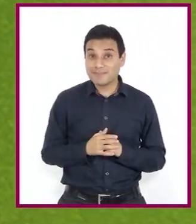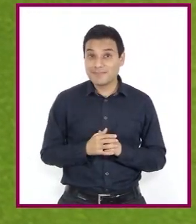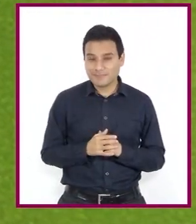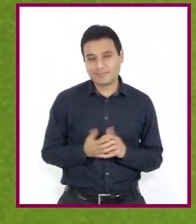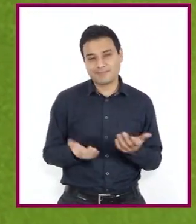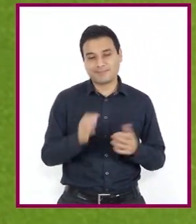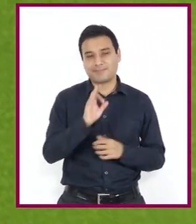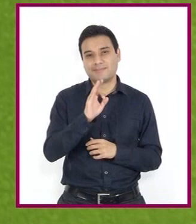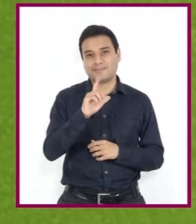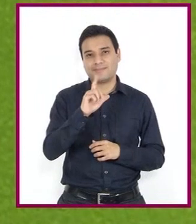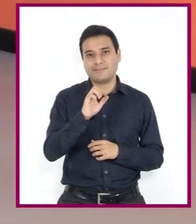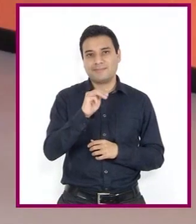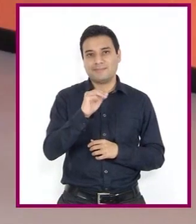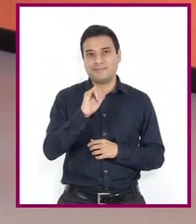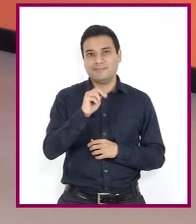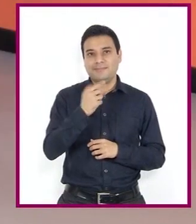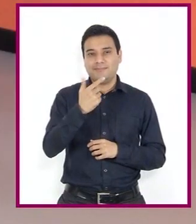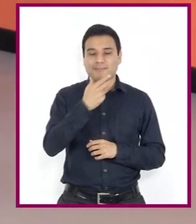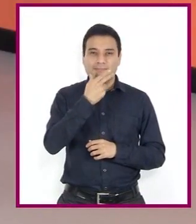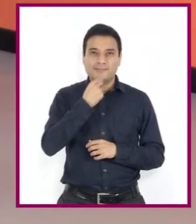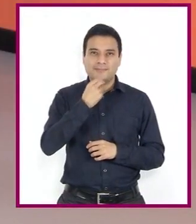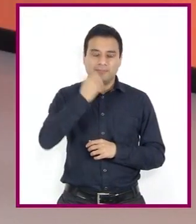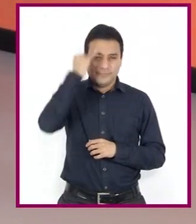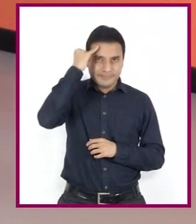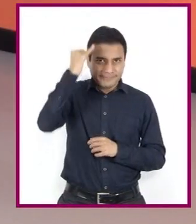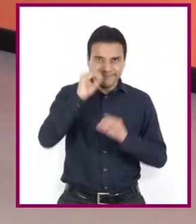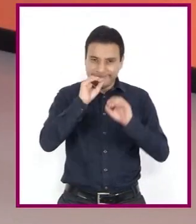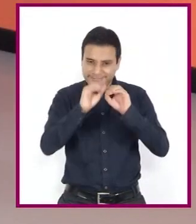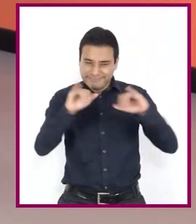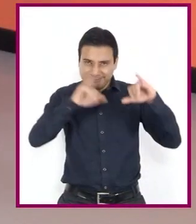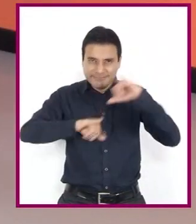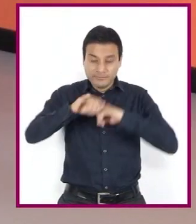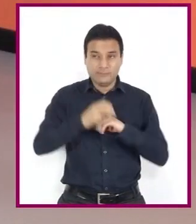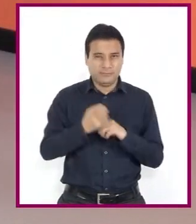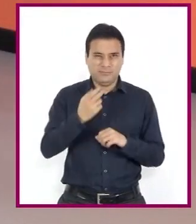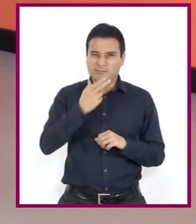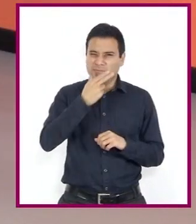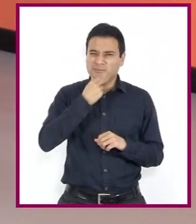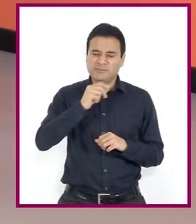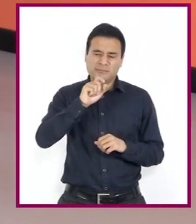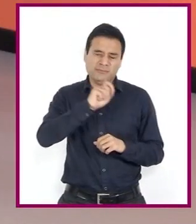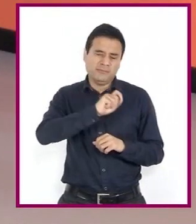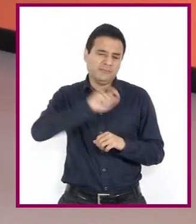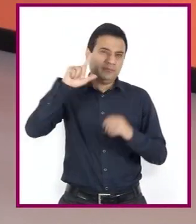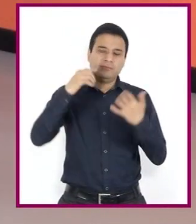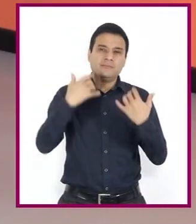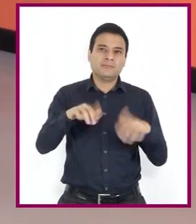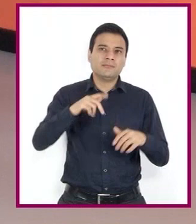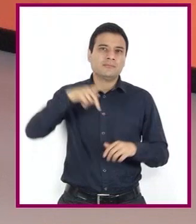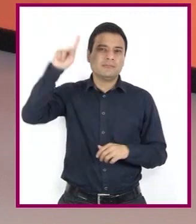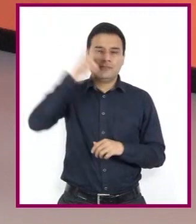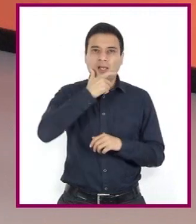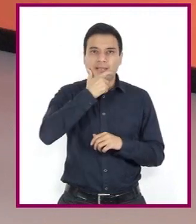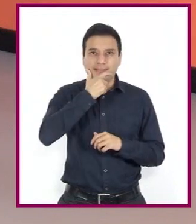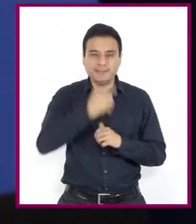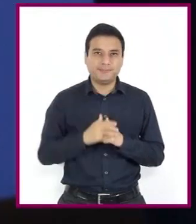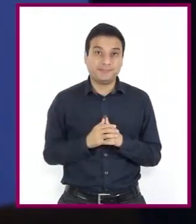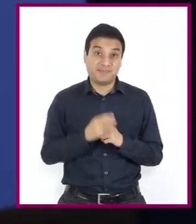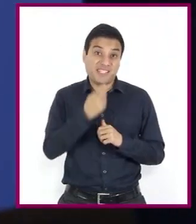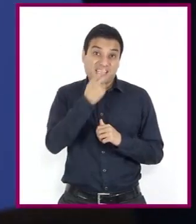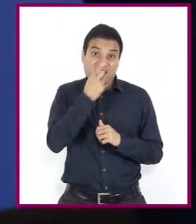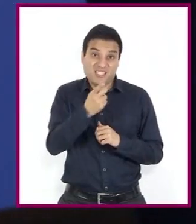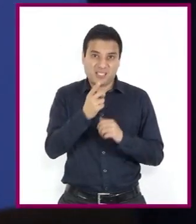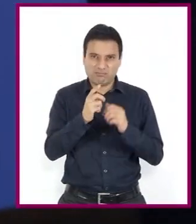de Alexander Fleming. Así es, gran científico inglés que nos da una gran muestra de cómo se construye